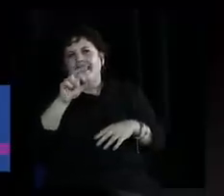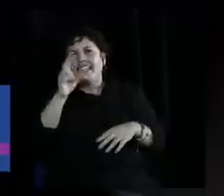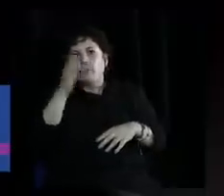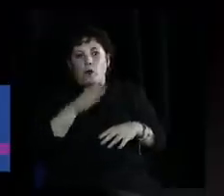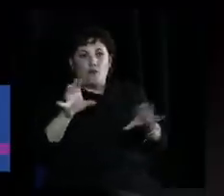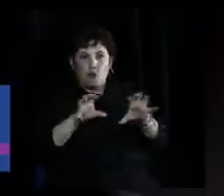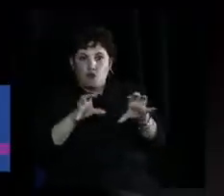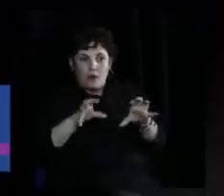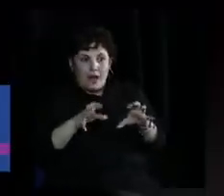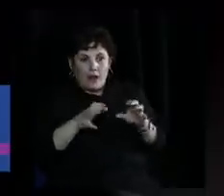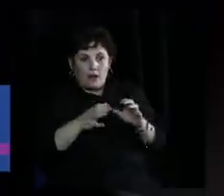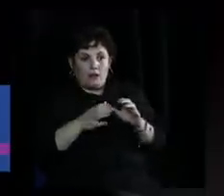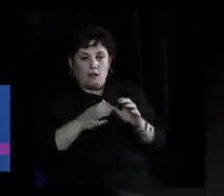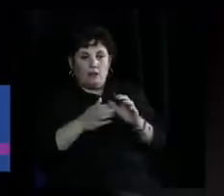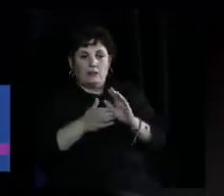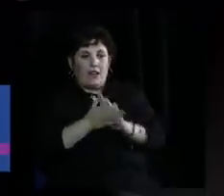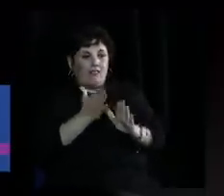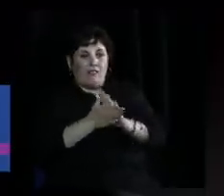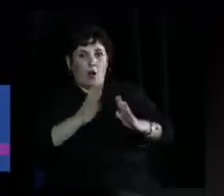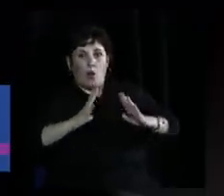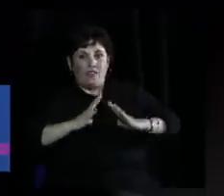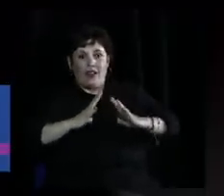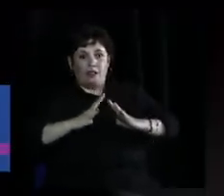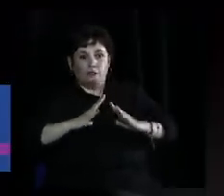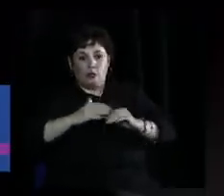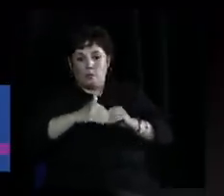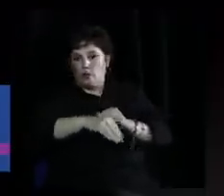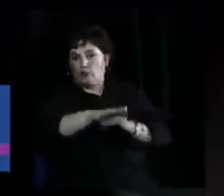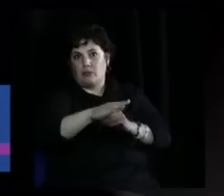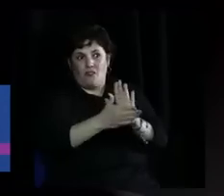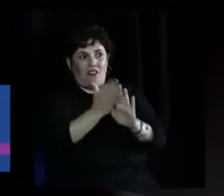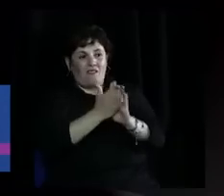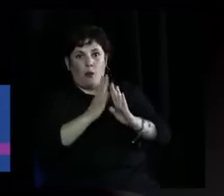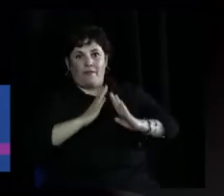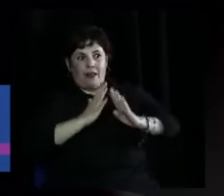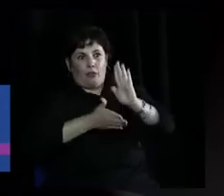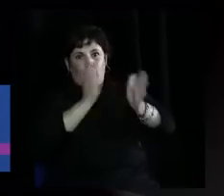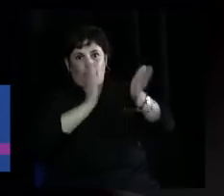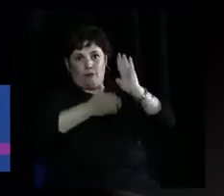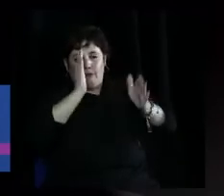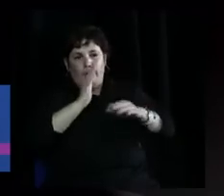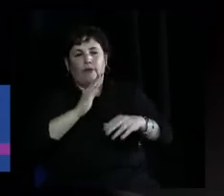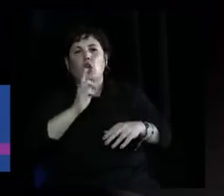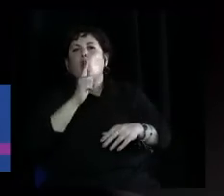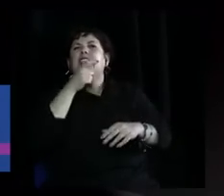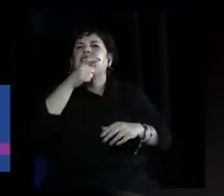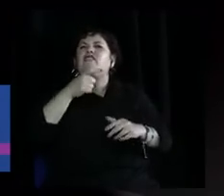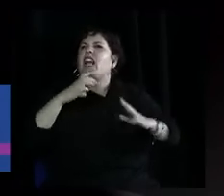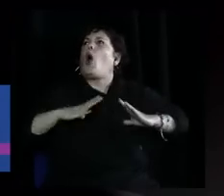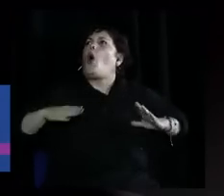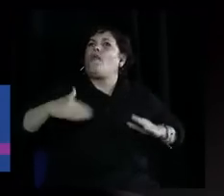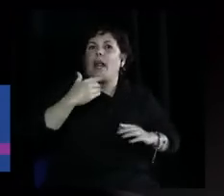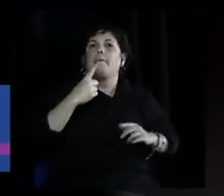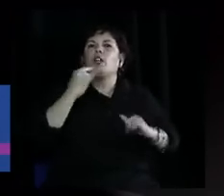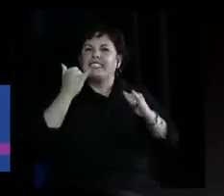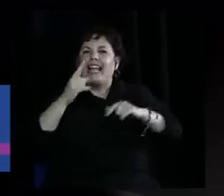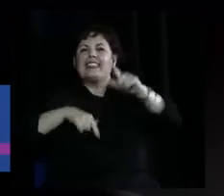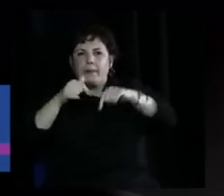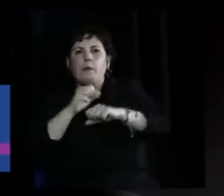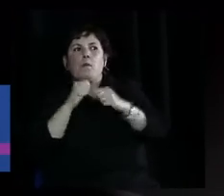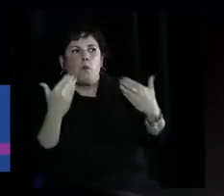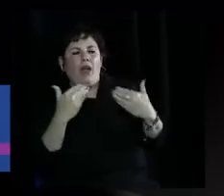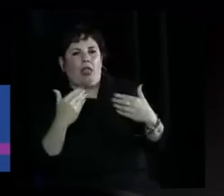de funcionarios va a tener causal jubilatoria en los próximos años. Que no significa que se jubilen, pero es causal jubilatoria.